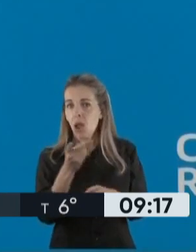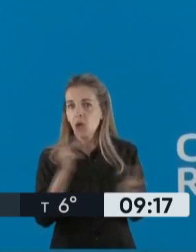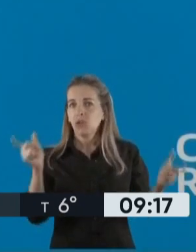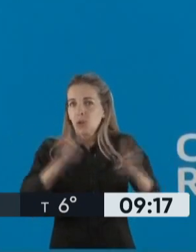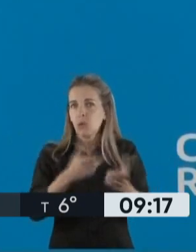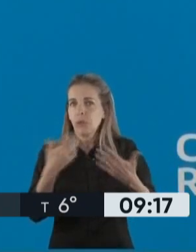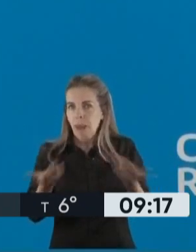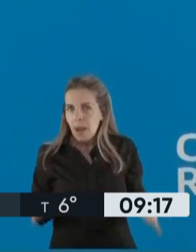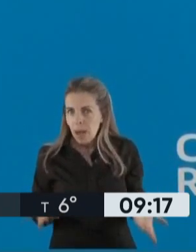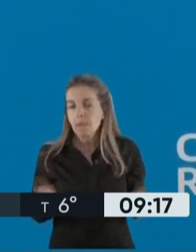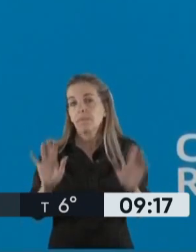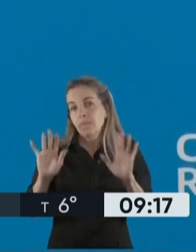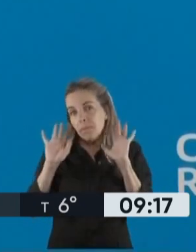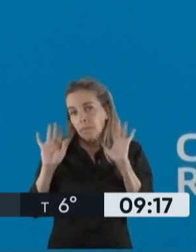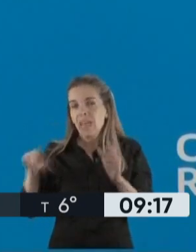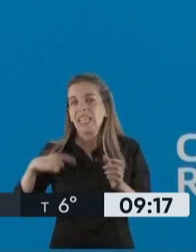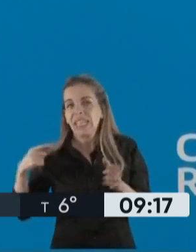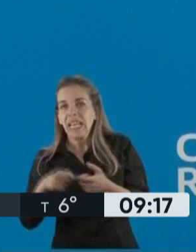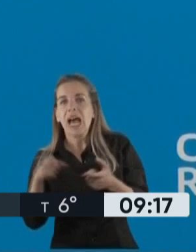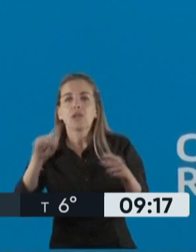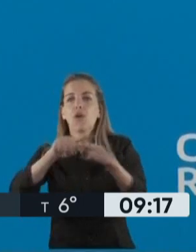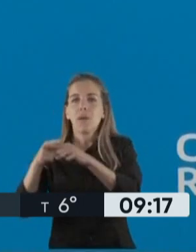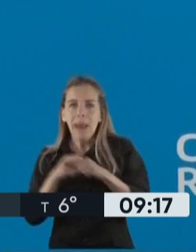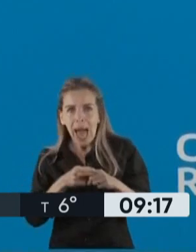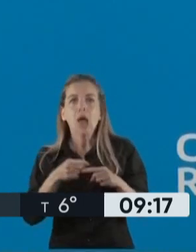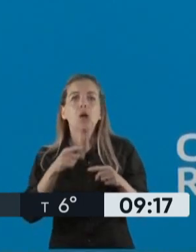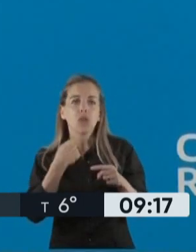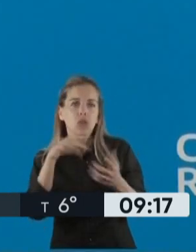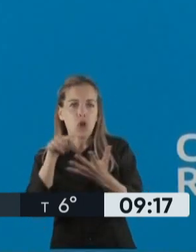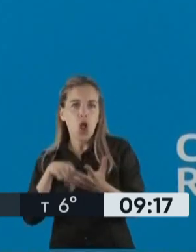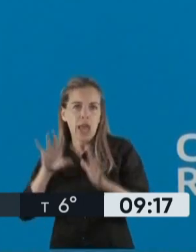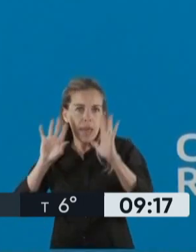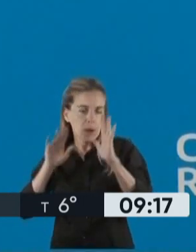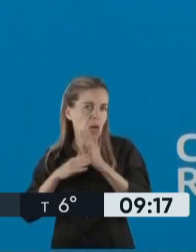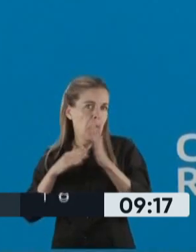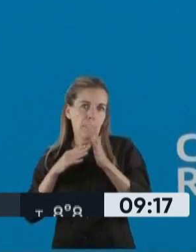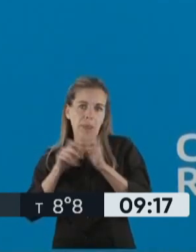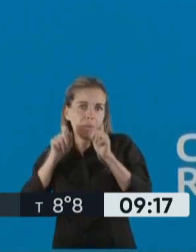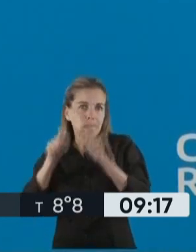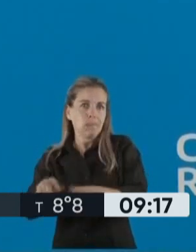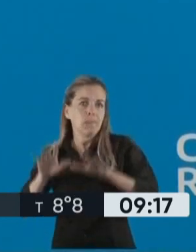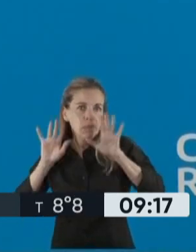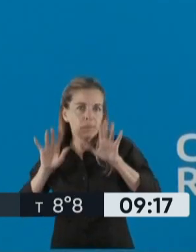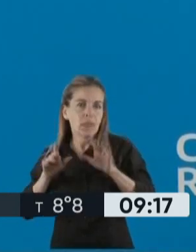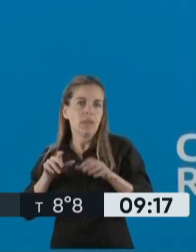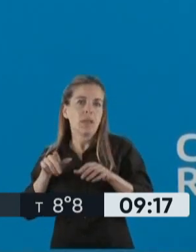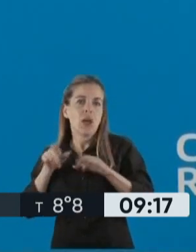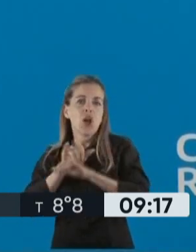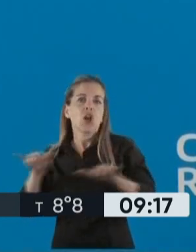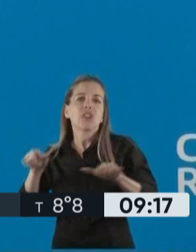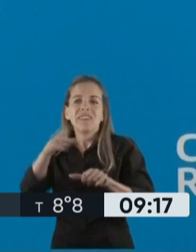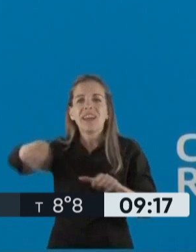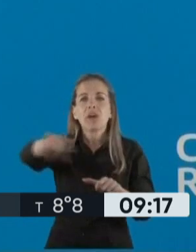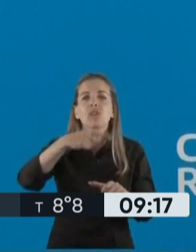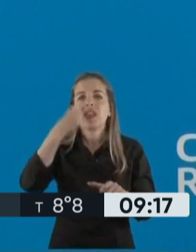Los pedidos de funcionarios y dirigentes propios los leí igual que usted en una nota y corren por cuenta de las especulaciones periodísticas que a ustedes les